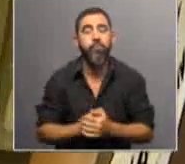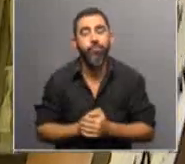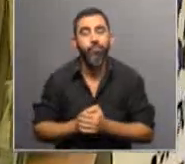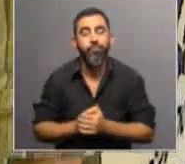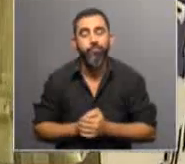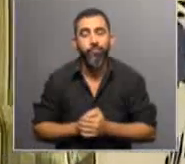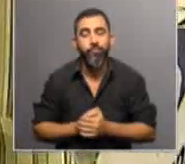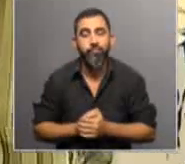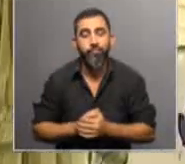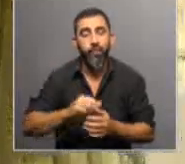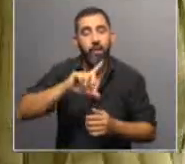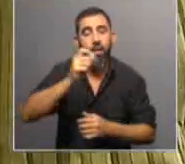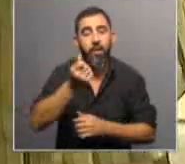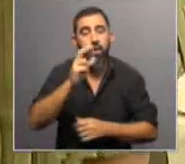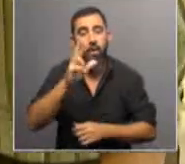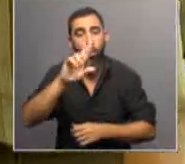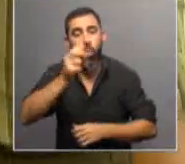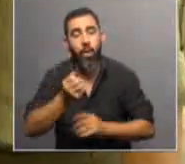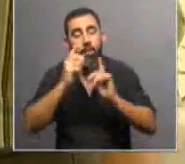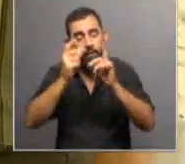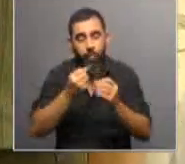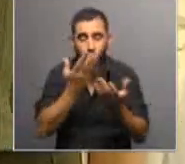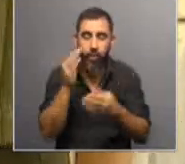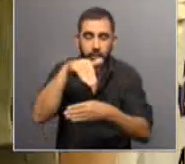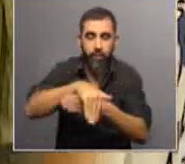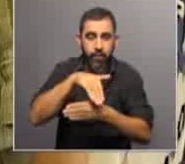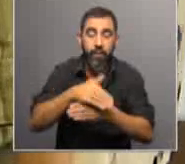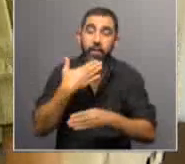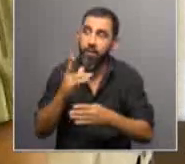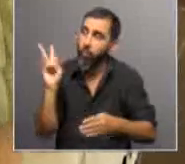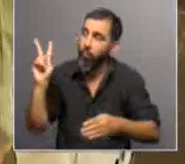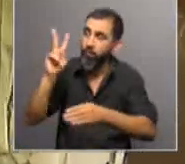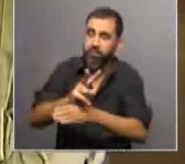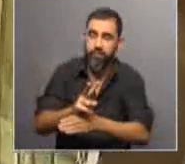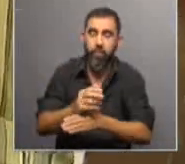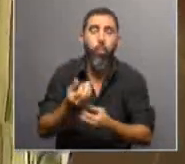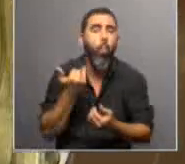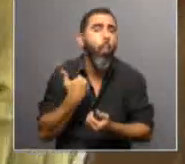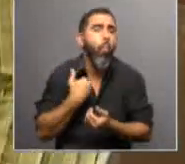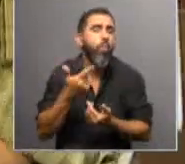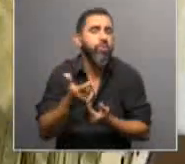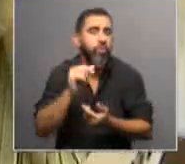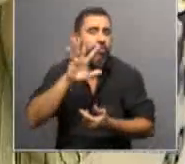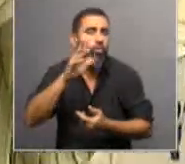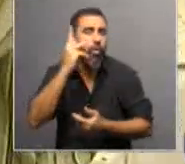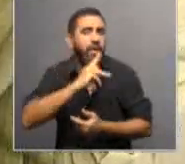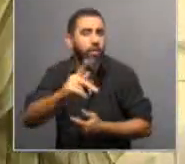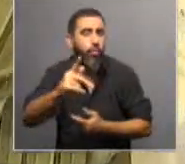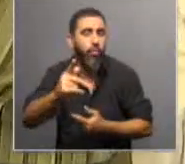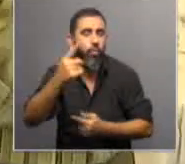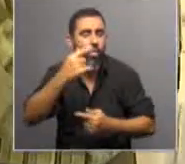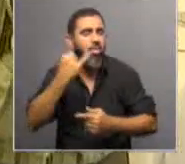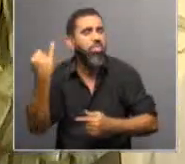a ustedes. Laura Cortés, buenas tardes, gracias. Hola, buenas tardes y muchas gracias por la visita. ¿Cómo es esto de una 5K que se corre en